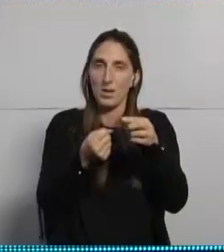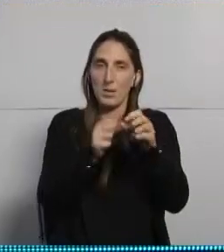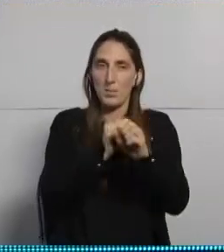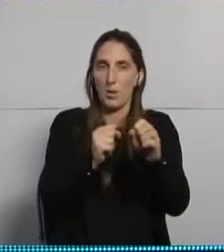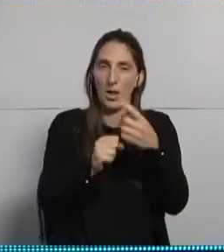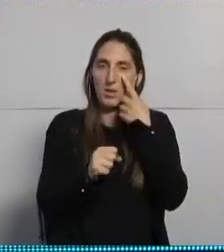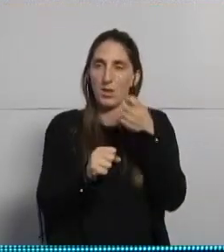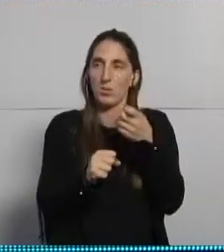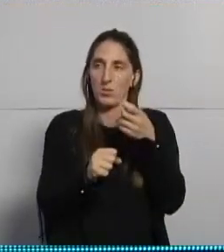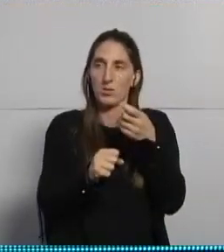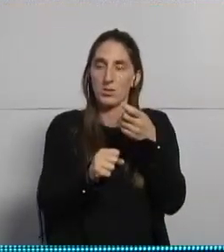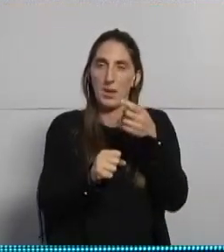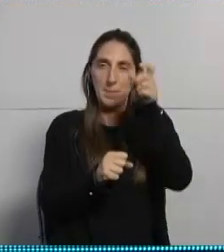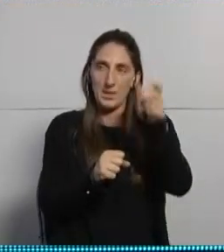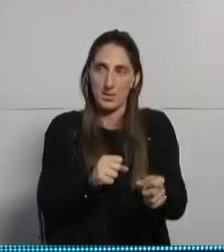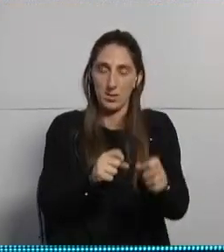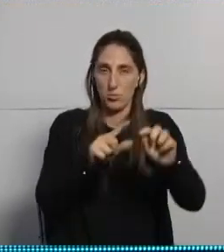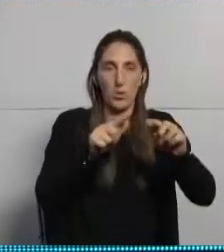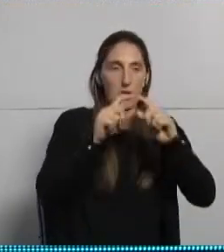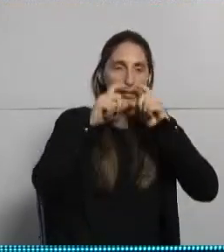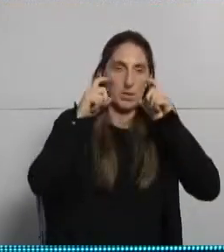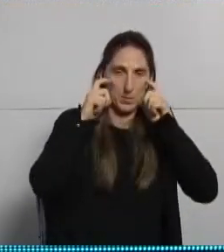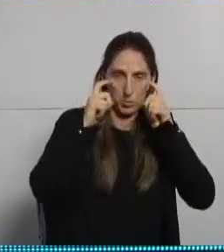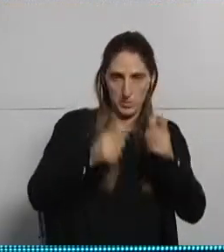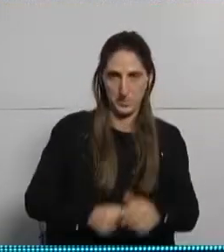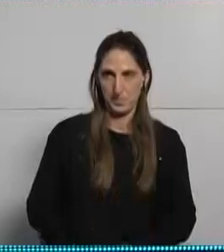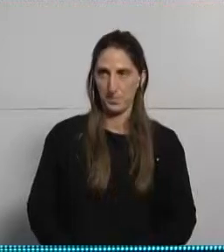poder detectar cuando una persona está usando tapabocas o no.